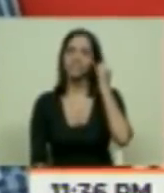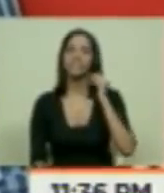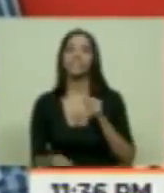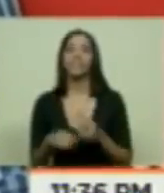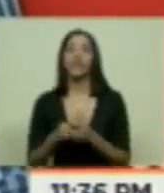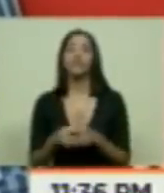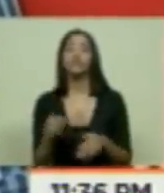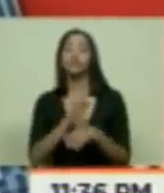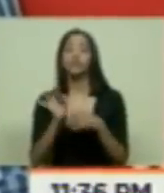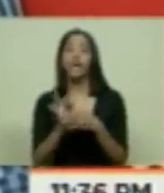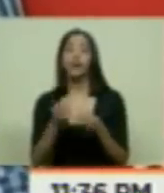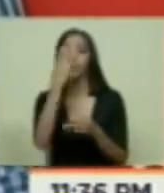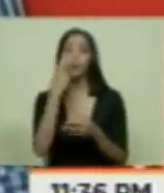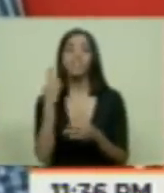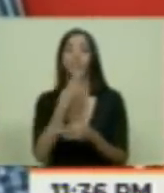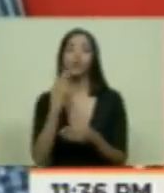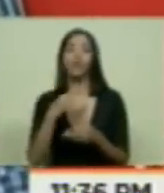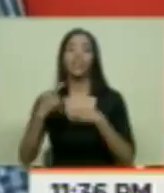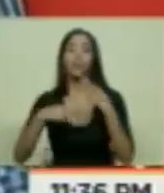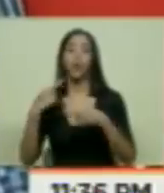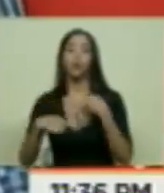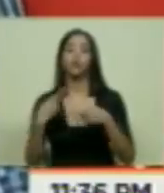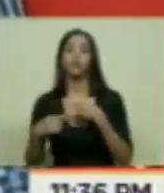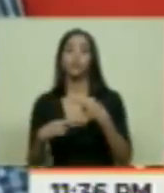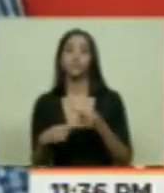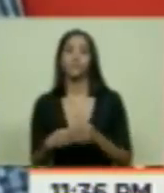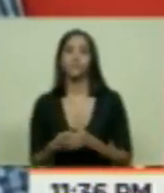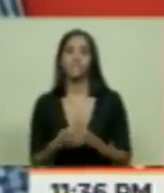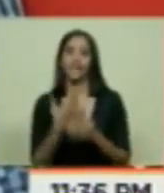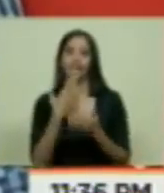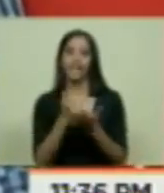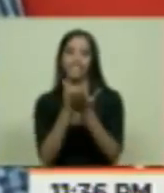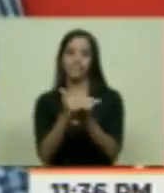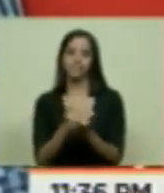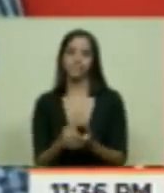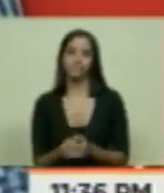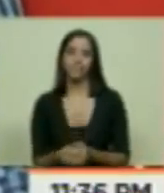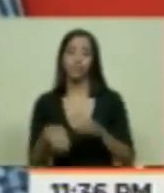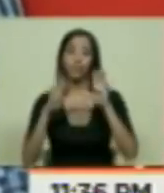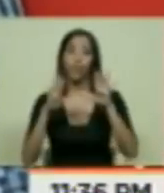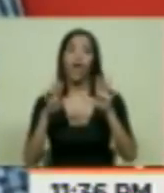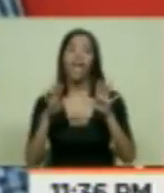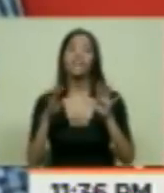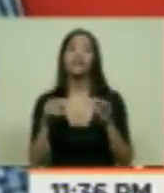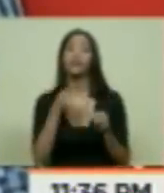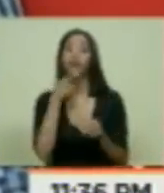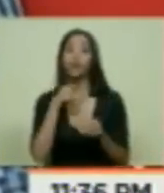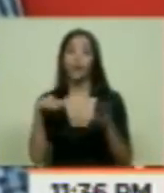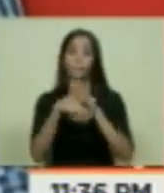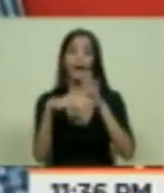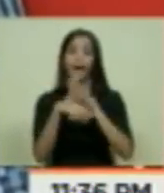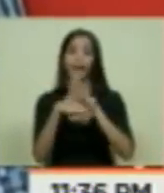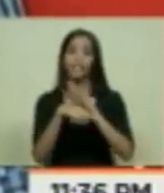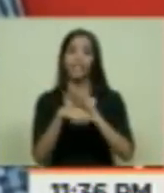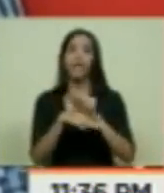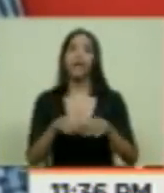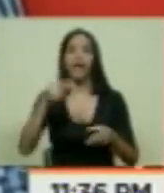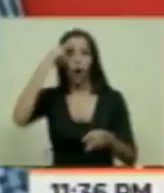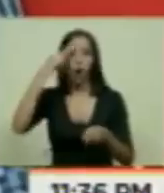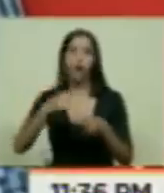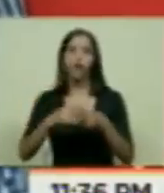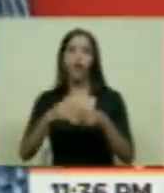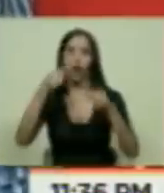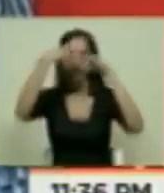comprometido con la revolución. Invitación, 9 de octubre, martes 9 de octubre, gran homenaje a Ernesto Che Guevara en la